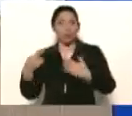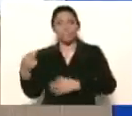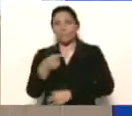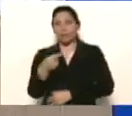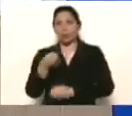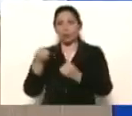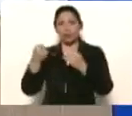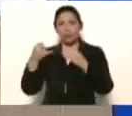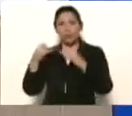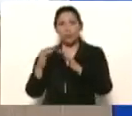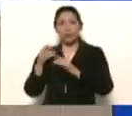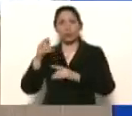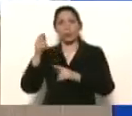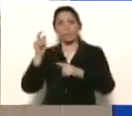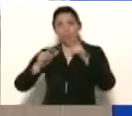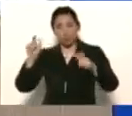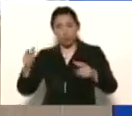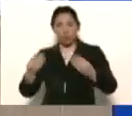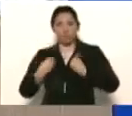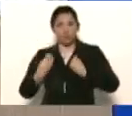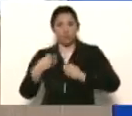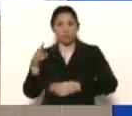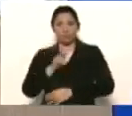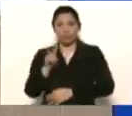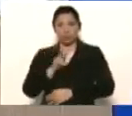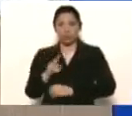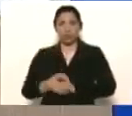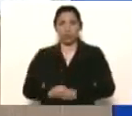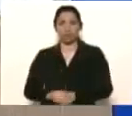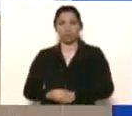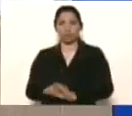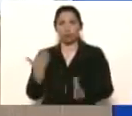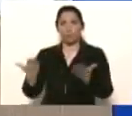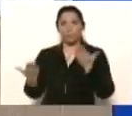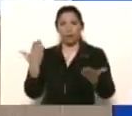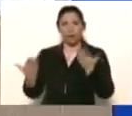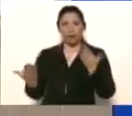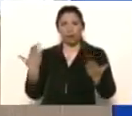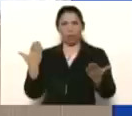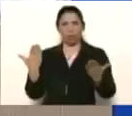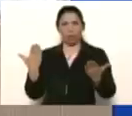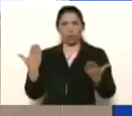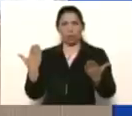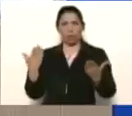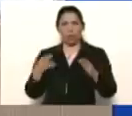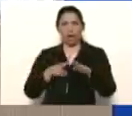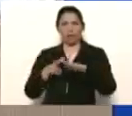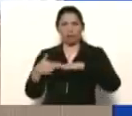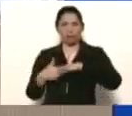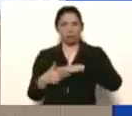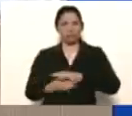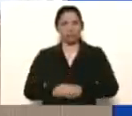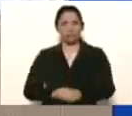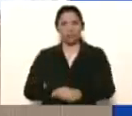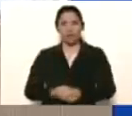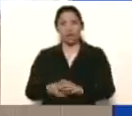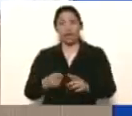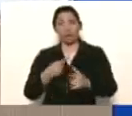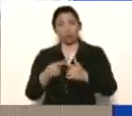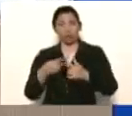número de casos por vida de habitantes por nuestra hermana república de haití eso quiere decir que